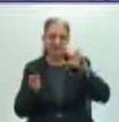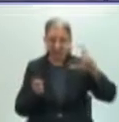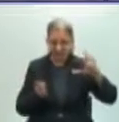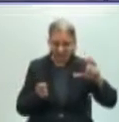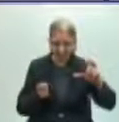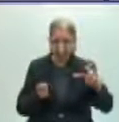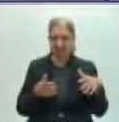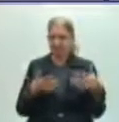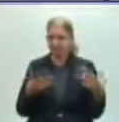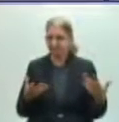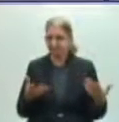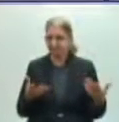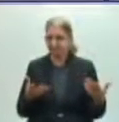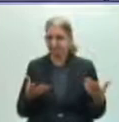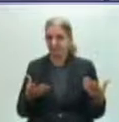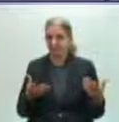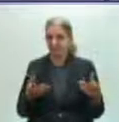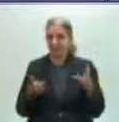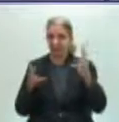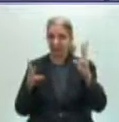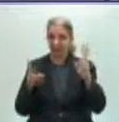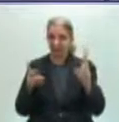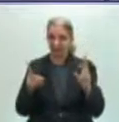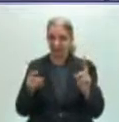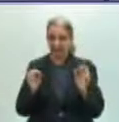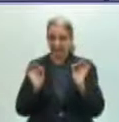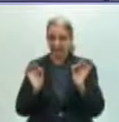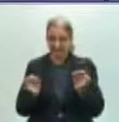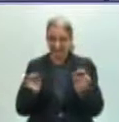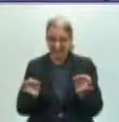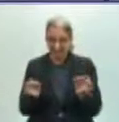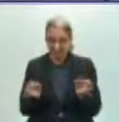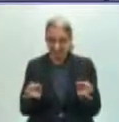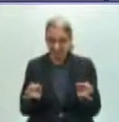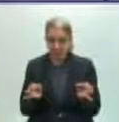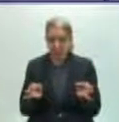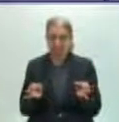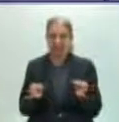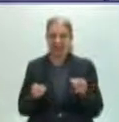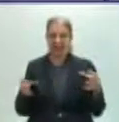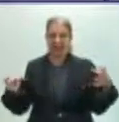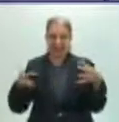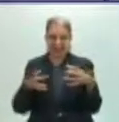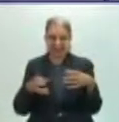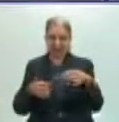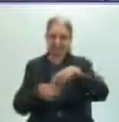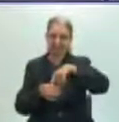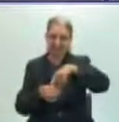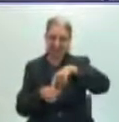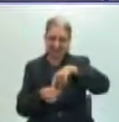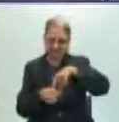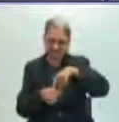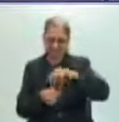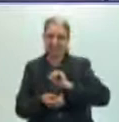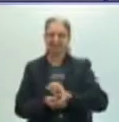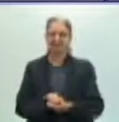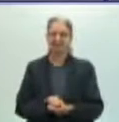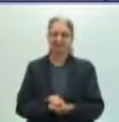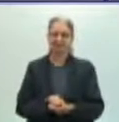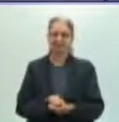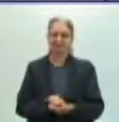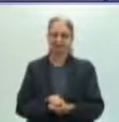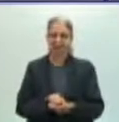Clara equivalen a la cantidad de jonrones conectados por el equipo de la Isla de la Juventud.